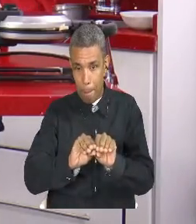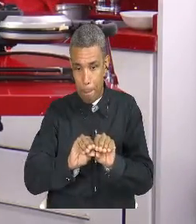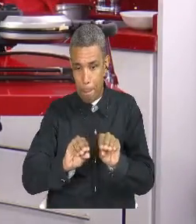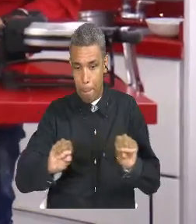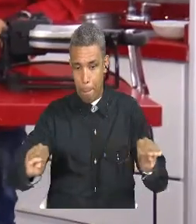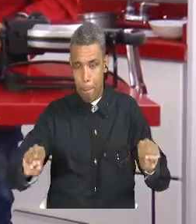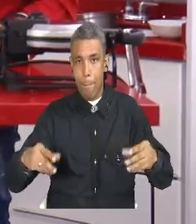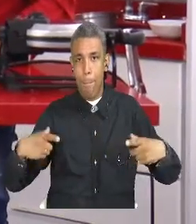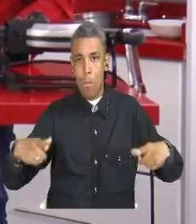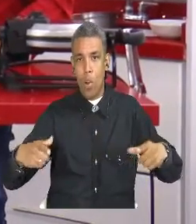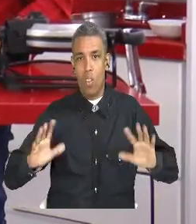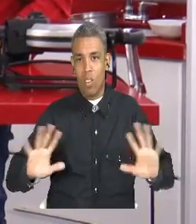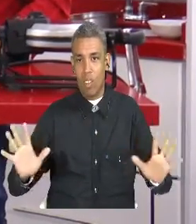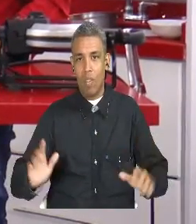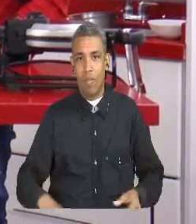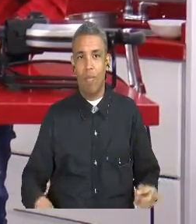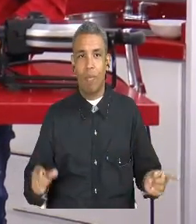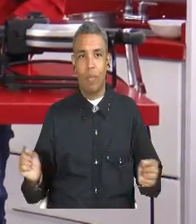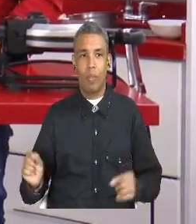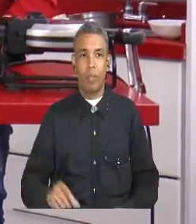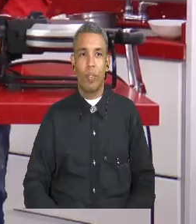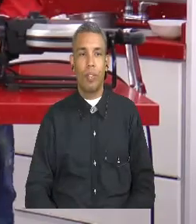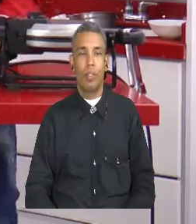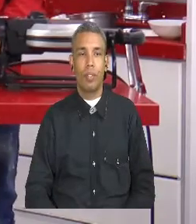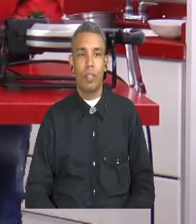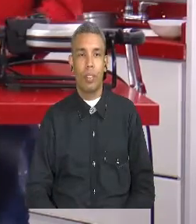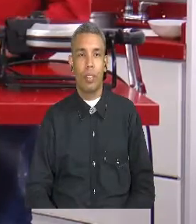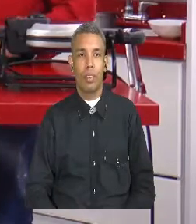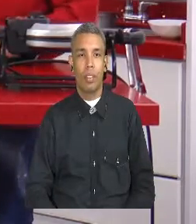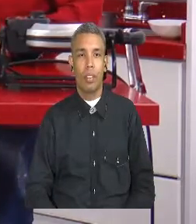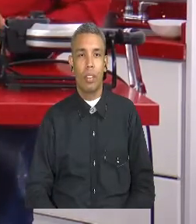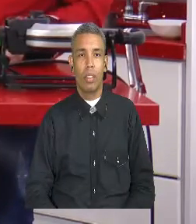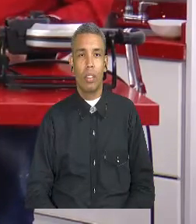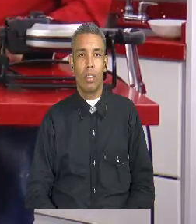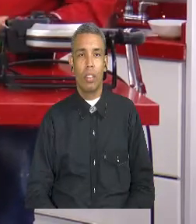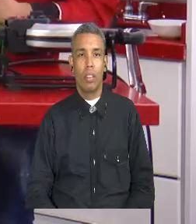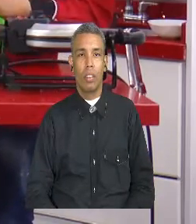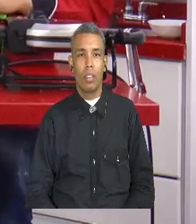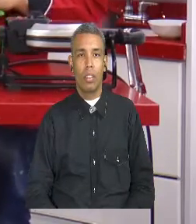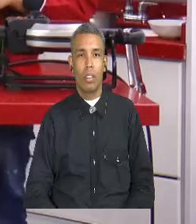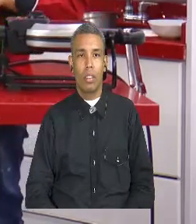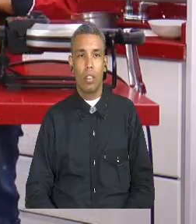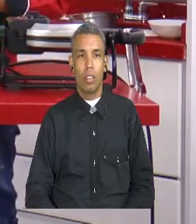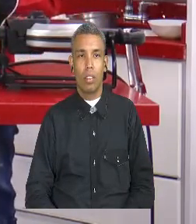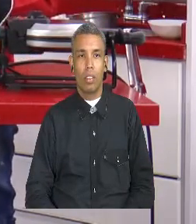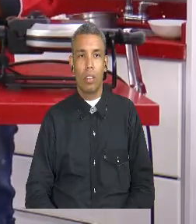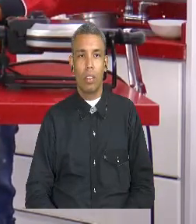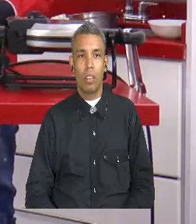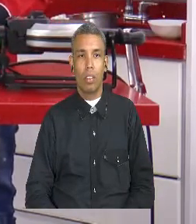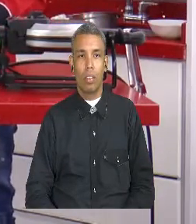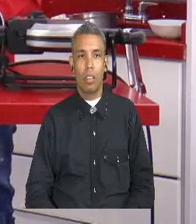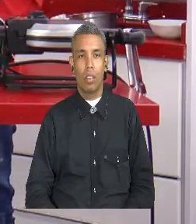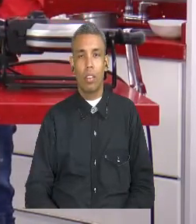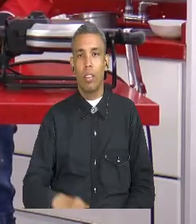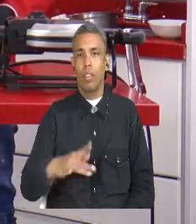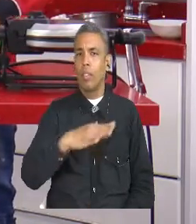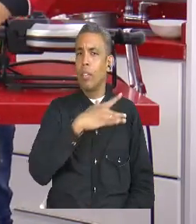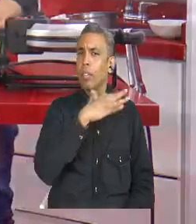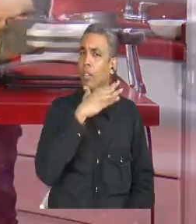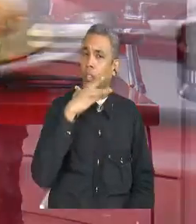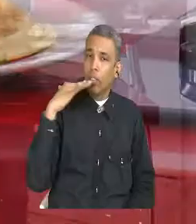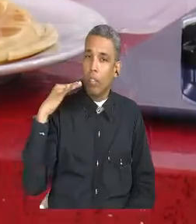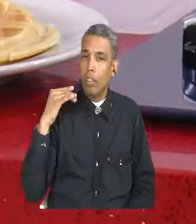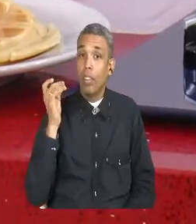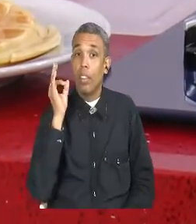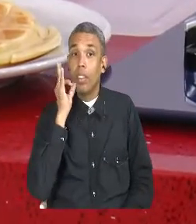encantó, qué rico. ¿Listo? Dios. Entonces, ¿sienten el aroma? ¿Sí? Sí. ¿Sí se siente? Sí se siente. ¿Sí?